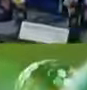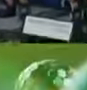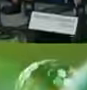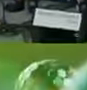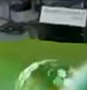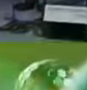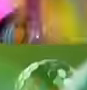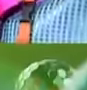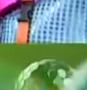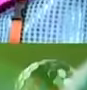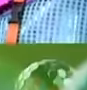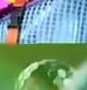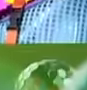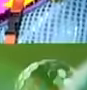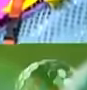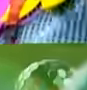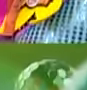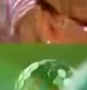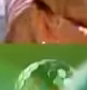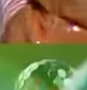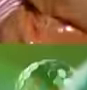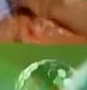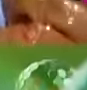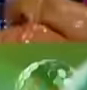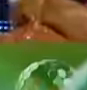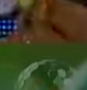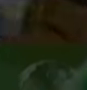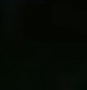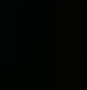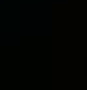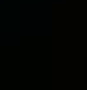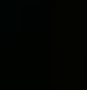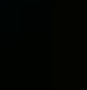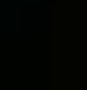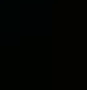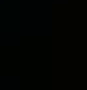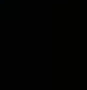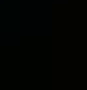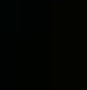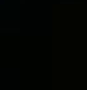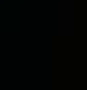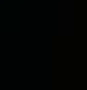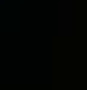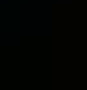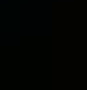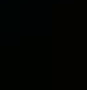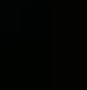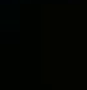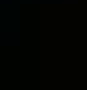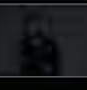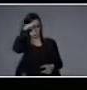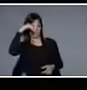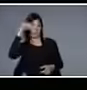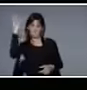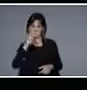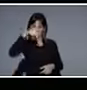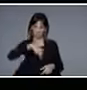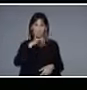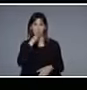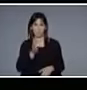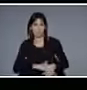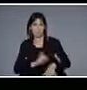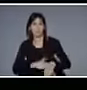con esa pequeña presentación, Caraduras, enhorabuena. Vamos a Más que Locas. Los ballesteros,